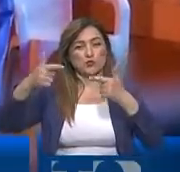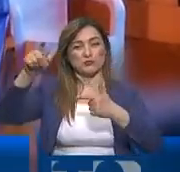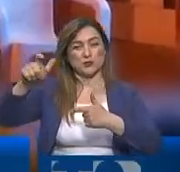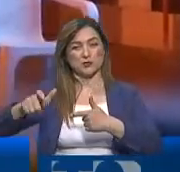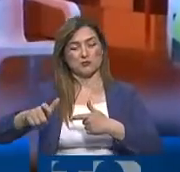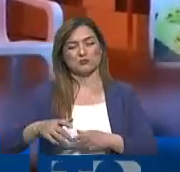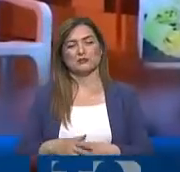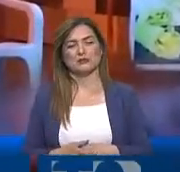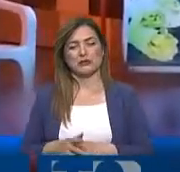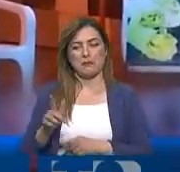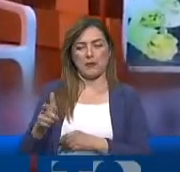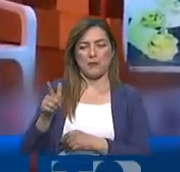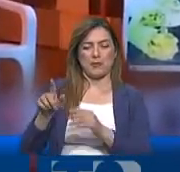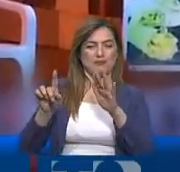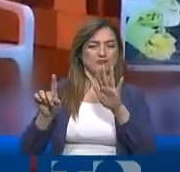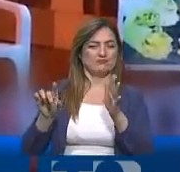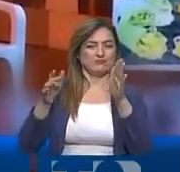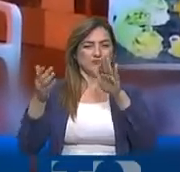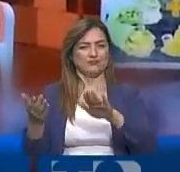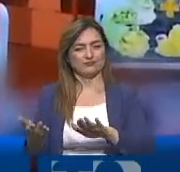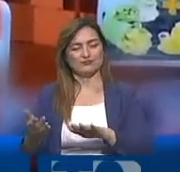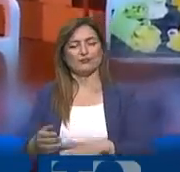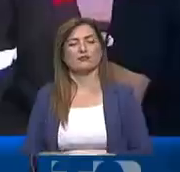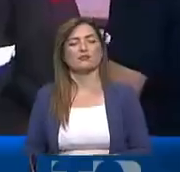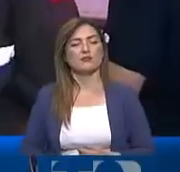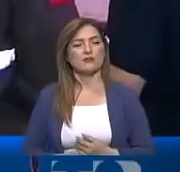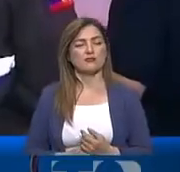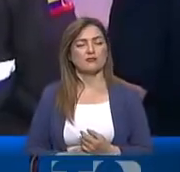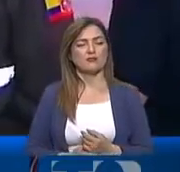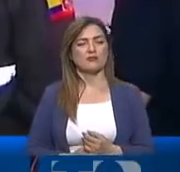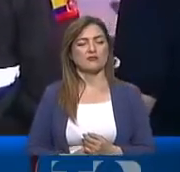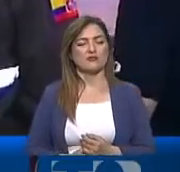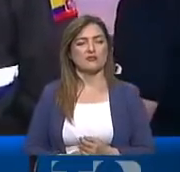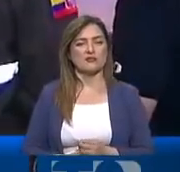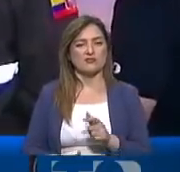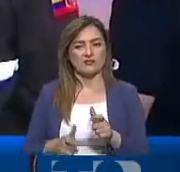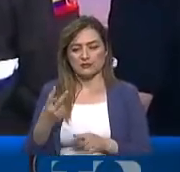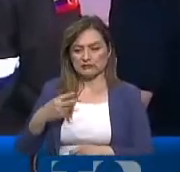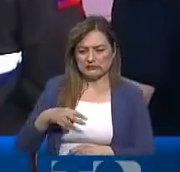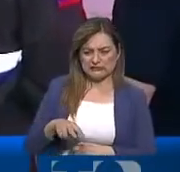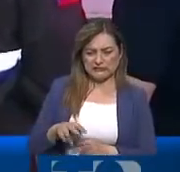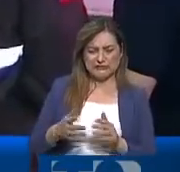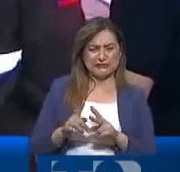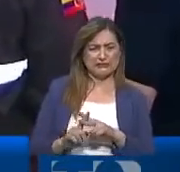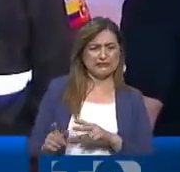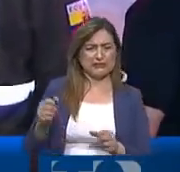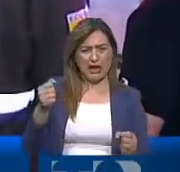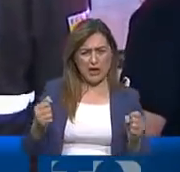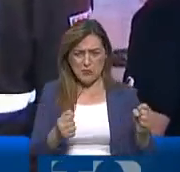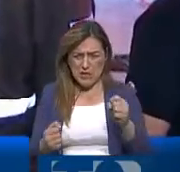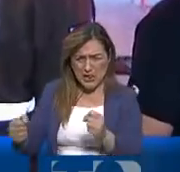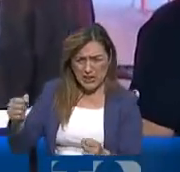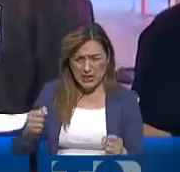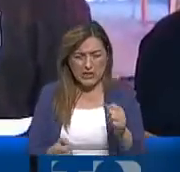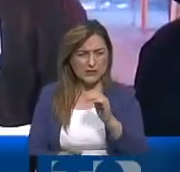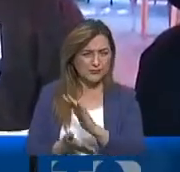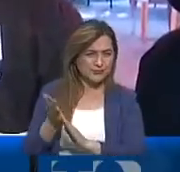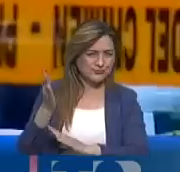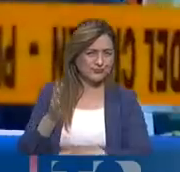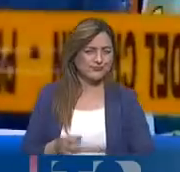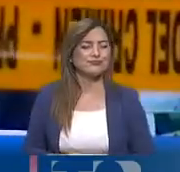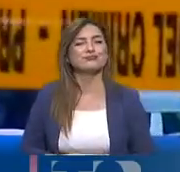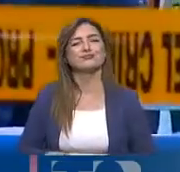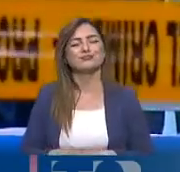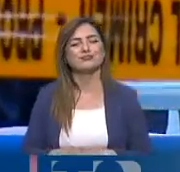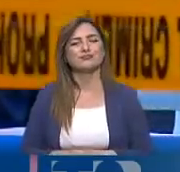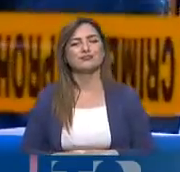malhechores recibió 6 disparos y murió a los pocos segundos. Sus cómplices, al verlo abatido, escaparon en el carro que estaba estacionado a pocos